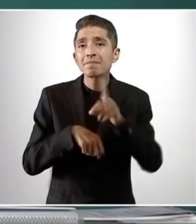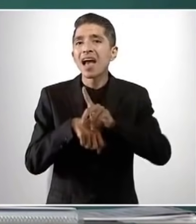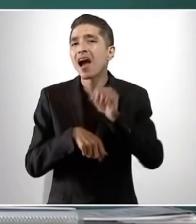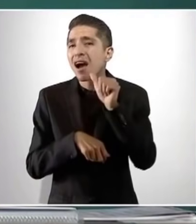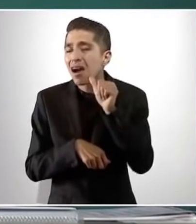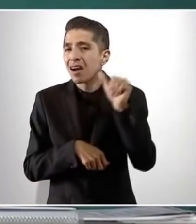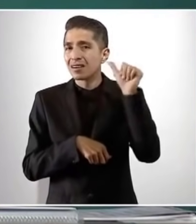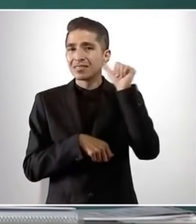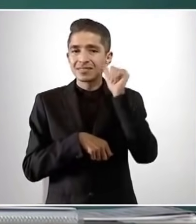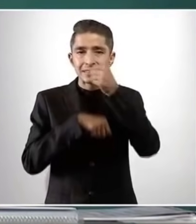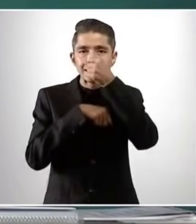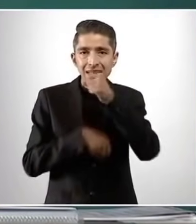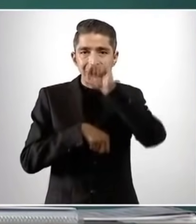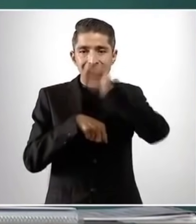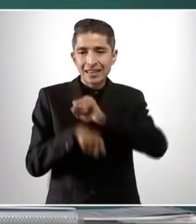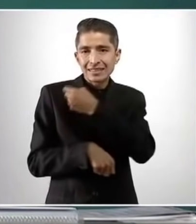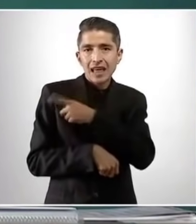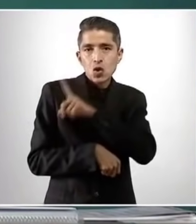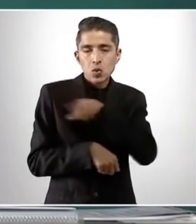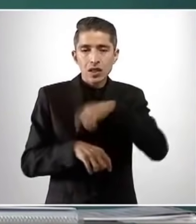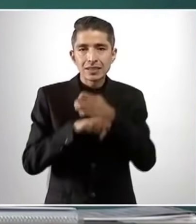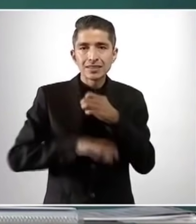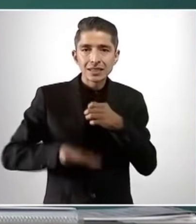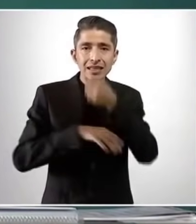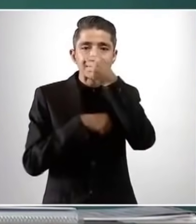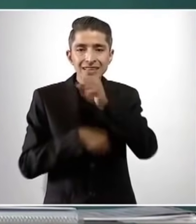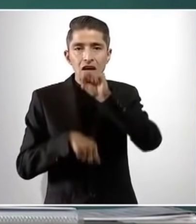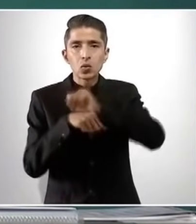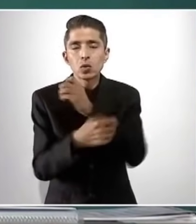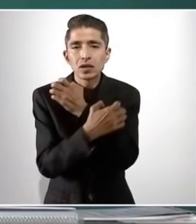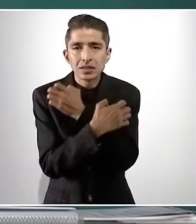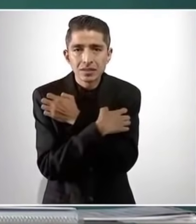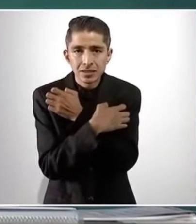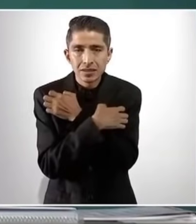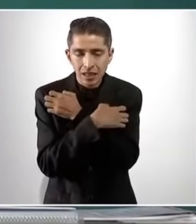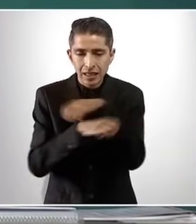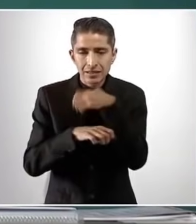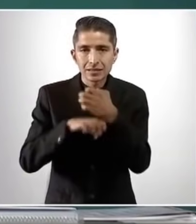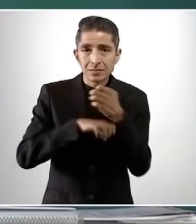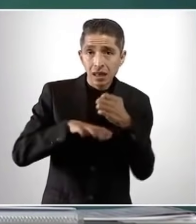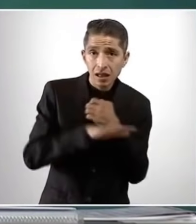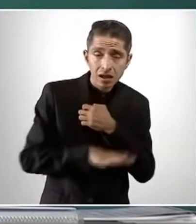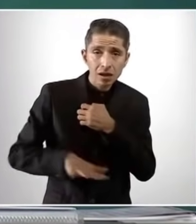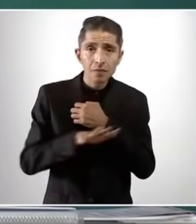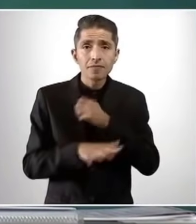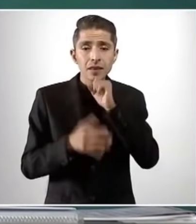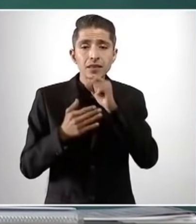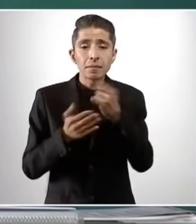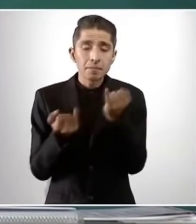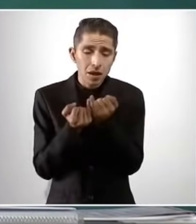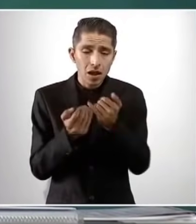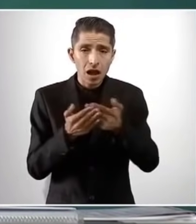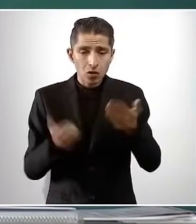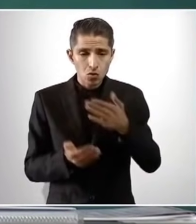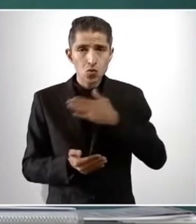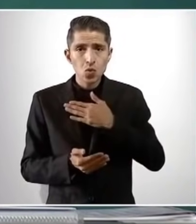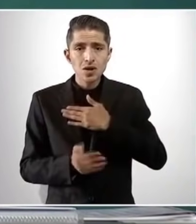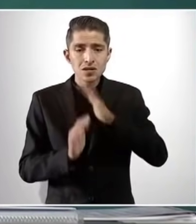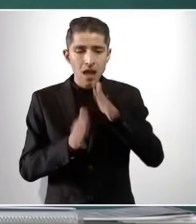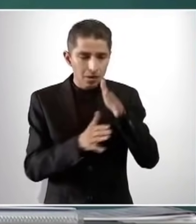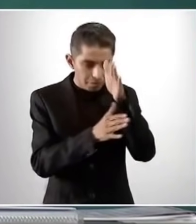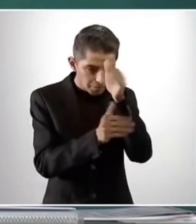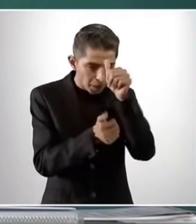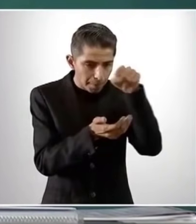ayer el secretario de Salud del Estado, la secretaria de Educación Pública del Estado y un servidor firmamos